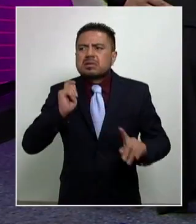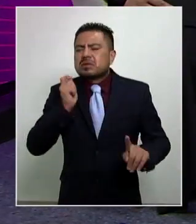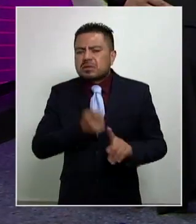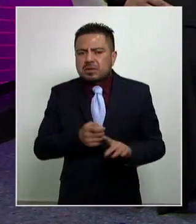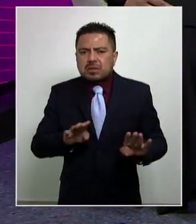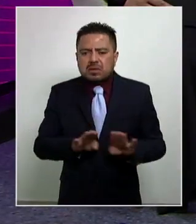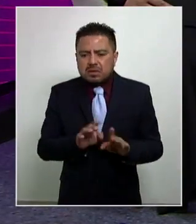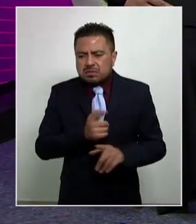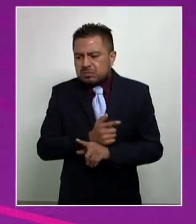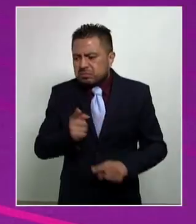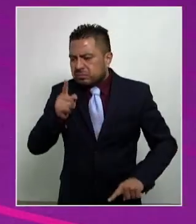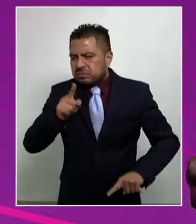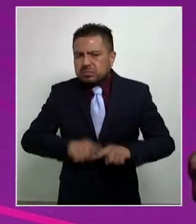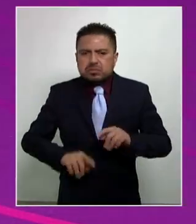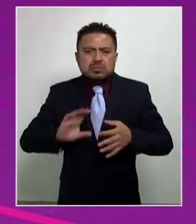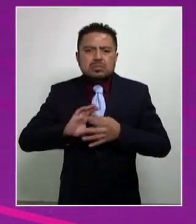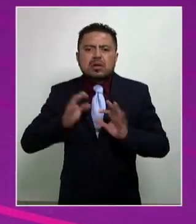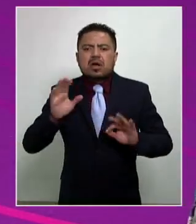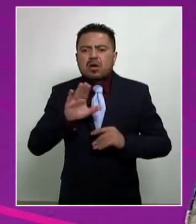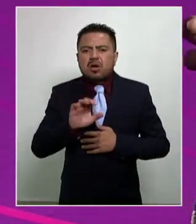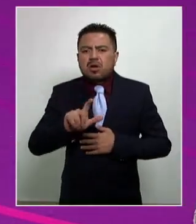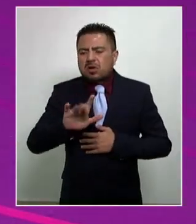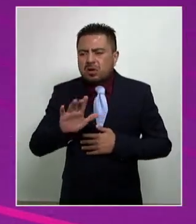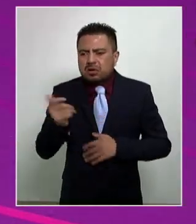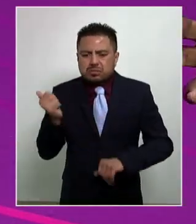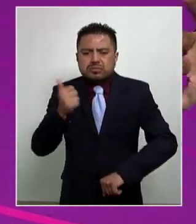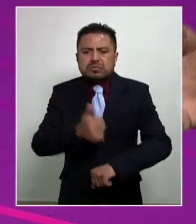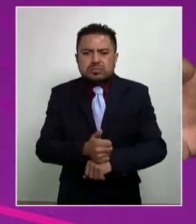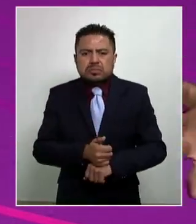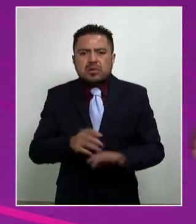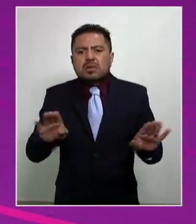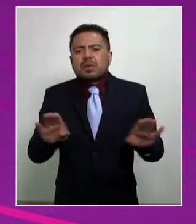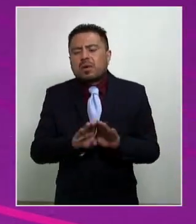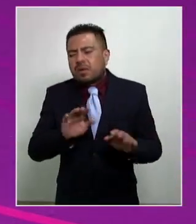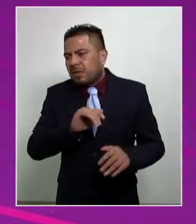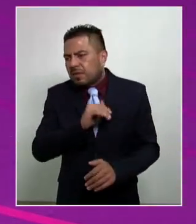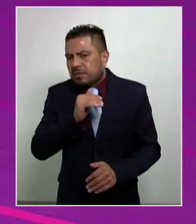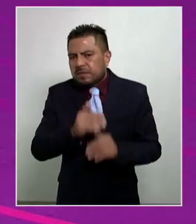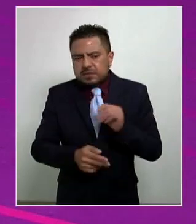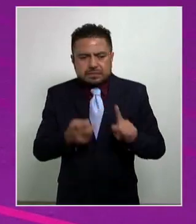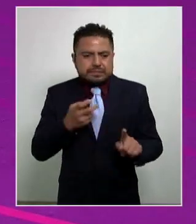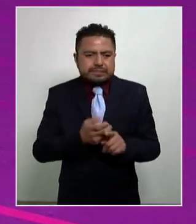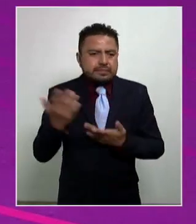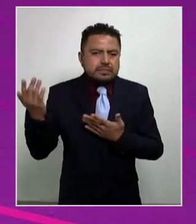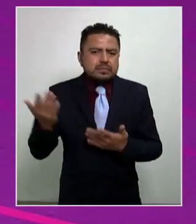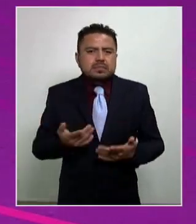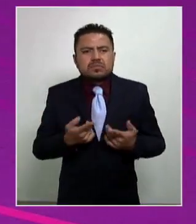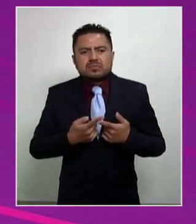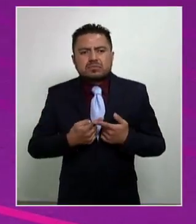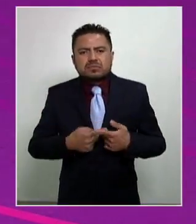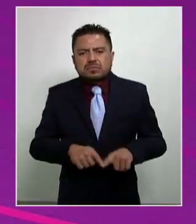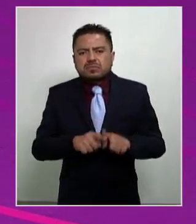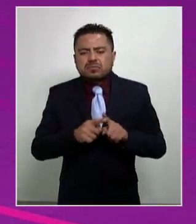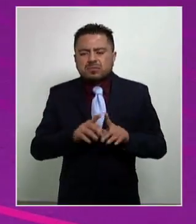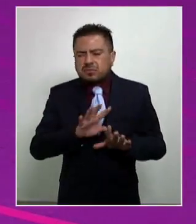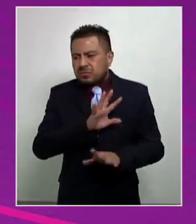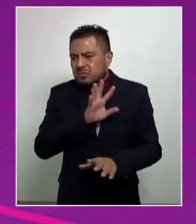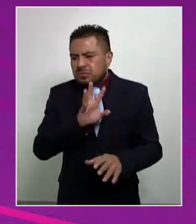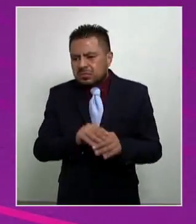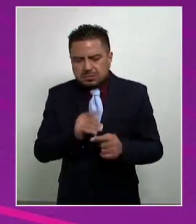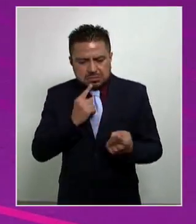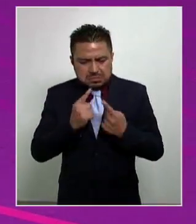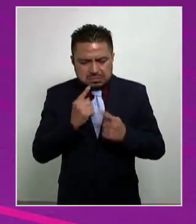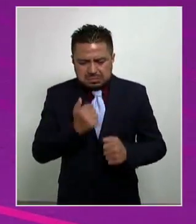liga la esclavitud con la colonización, y por fin cómo llega a tejer todo un discurso que hace